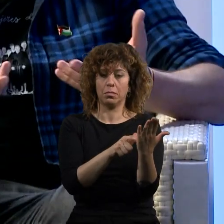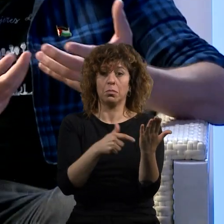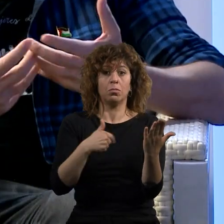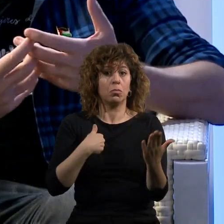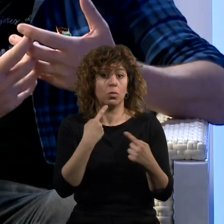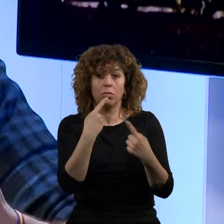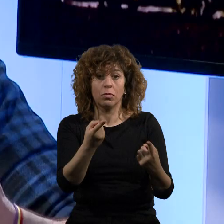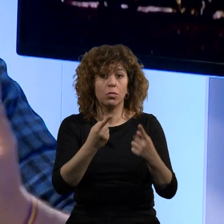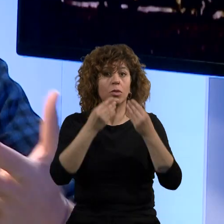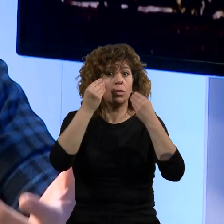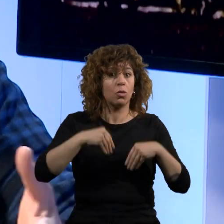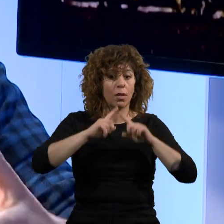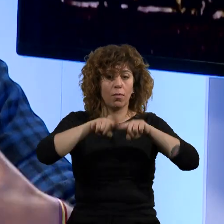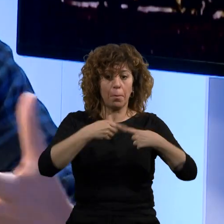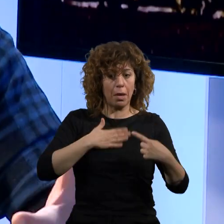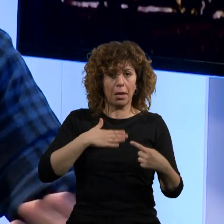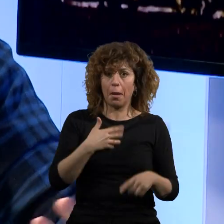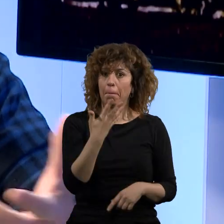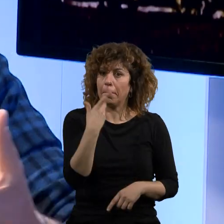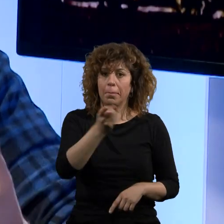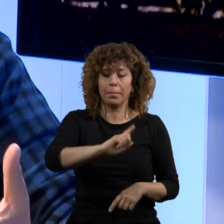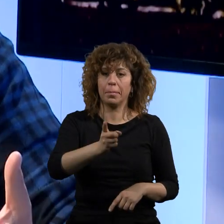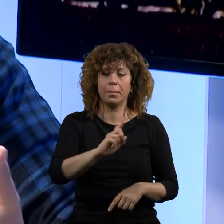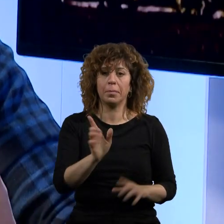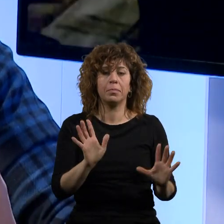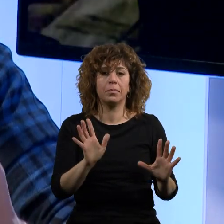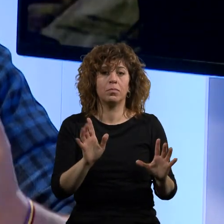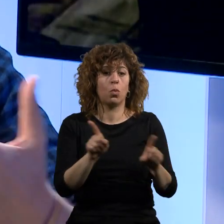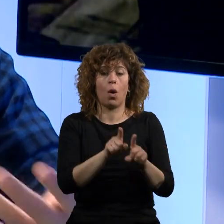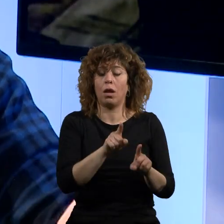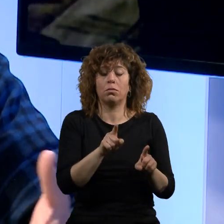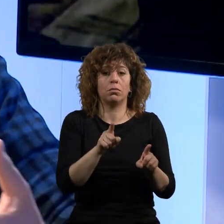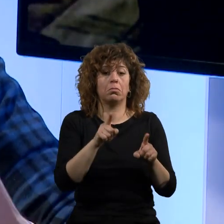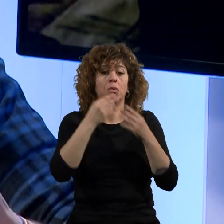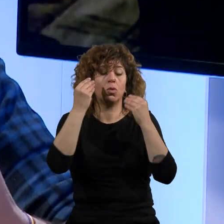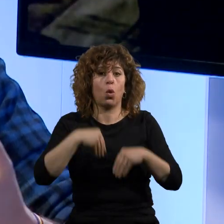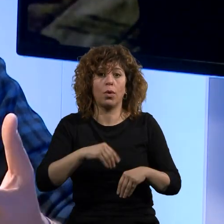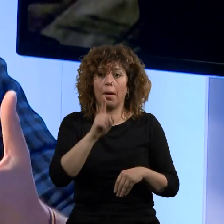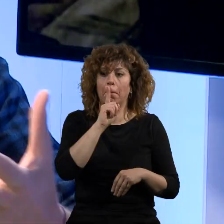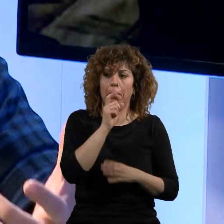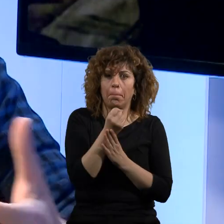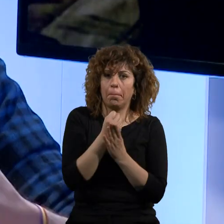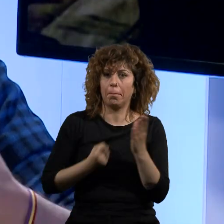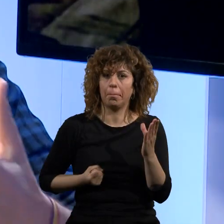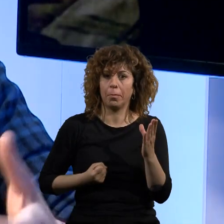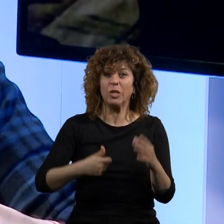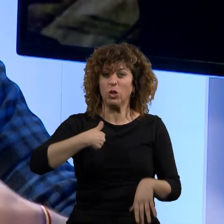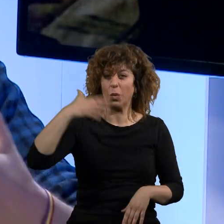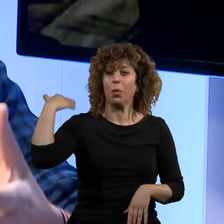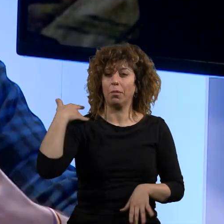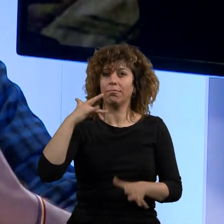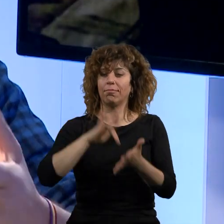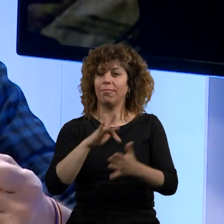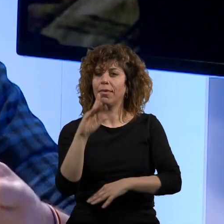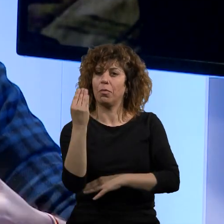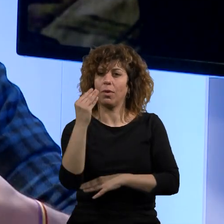conocía la historia familiar, ¿no? Era una historia que también, bueno, pues como tantas otras que se había silenciado, ¿no? Y yo pues de adolescente empiezo